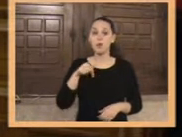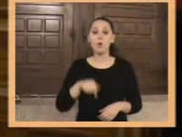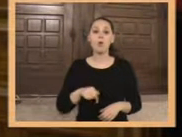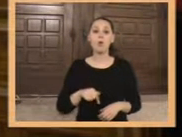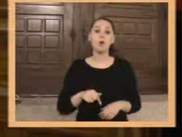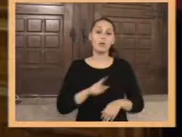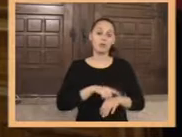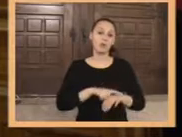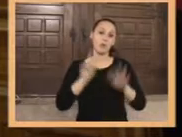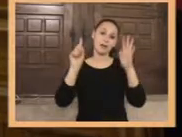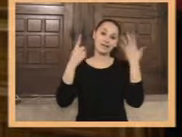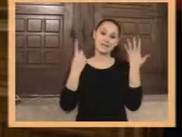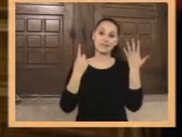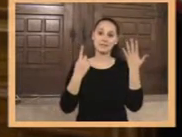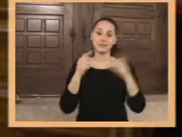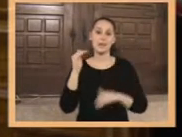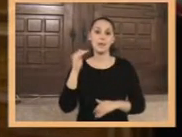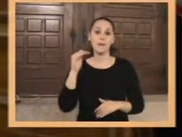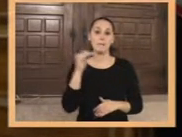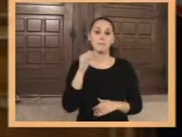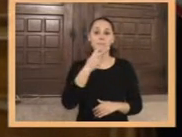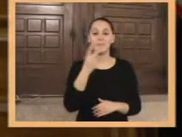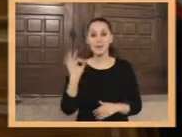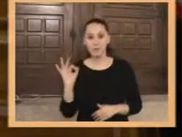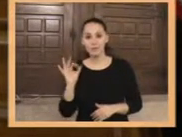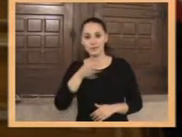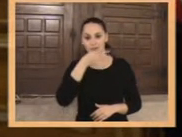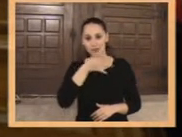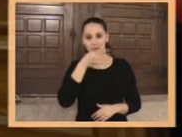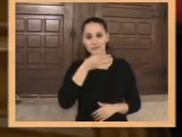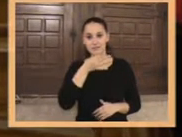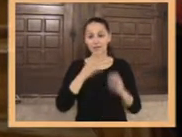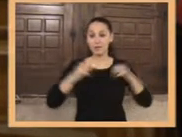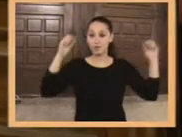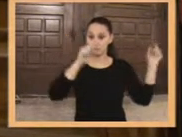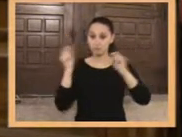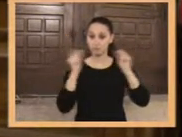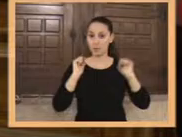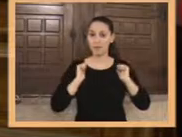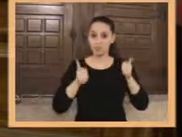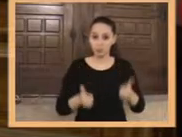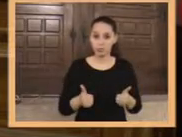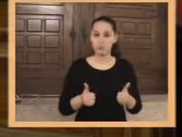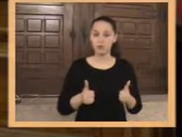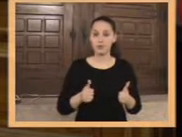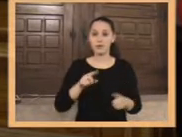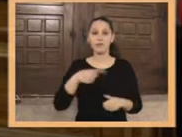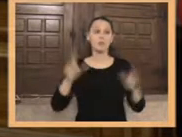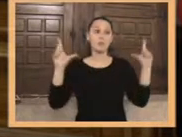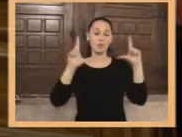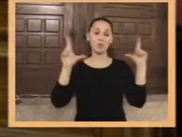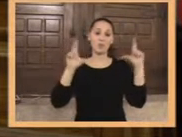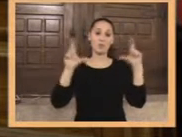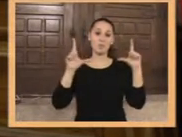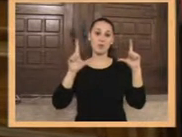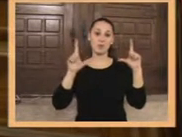6:20 de la tarde y estamos en el 4 de abril que vamos a comenzar el pleno. Lo digo muchas veces porque se ve repetido muchas veces el pleno por la tele y muchas veces ya no saben de qué día es